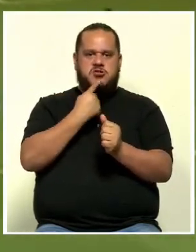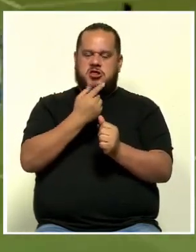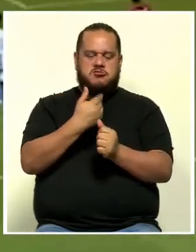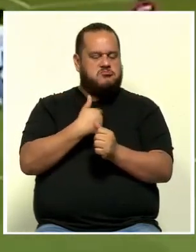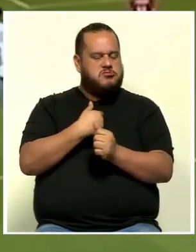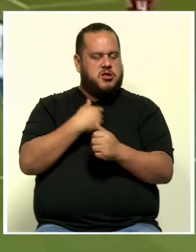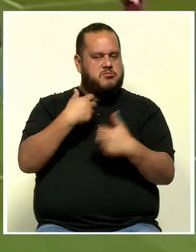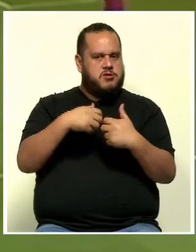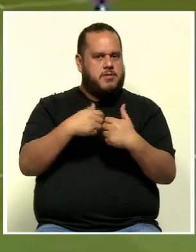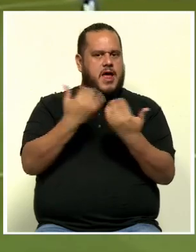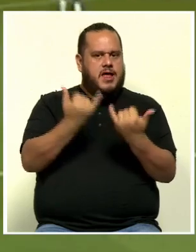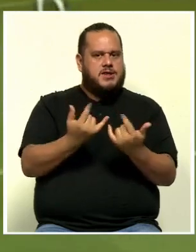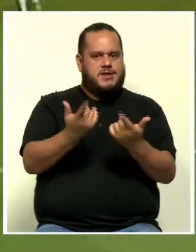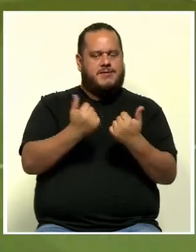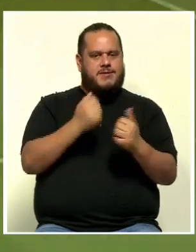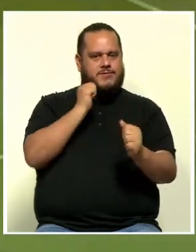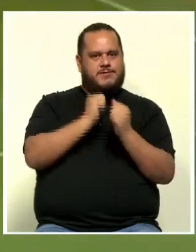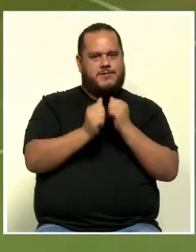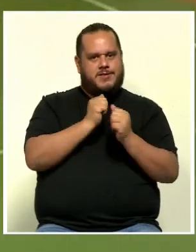con los deportes.